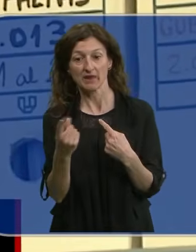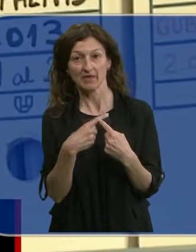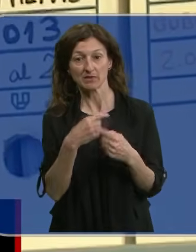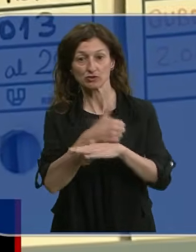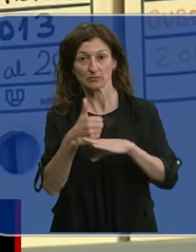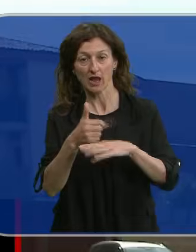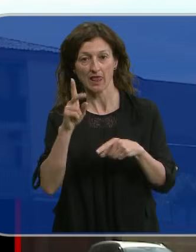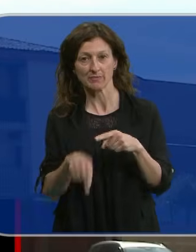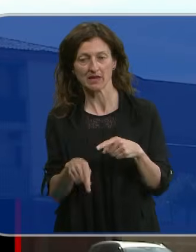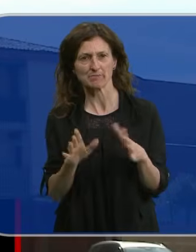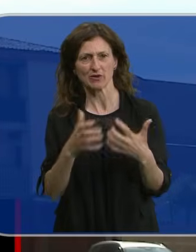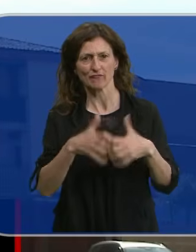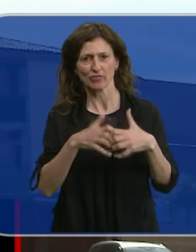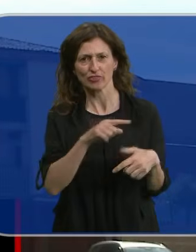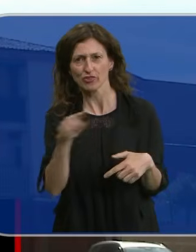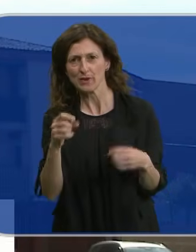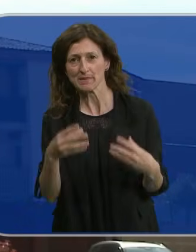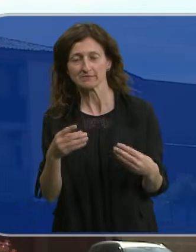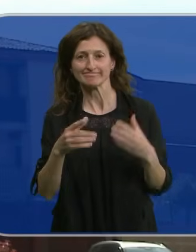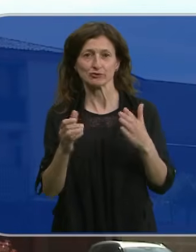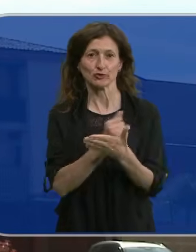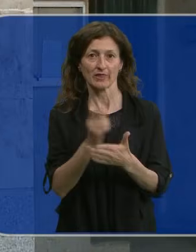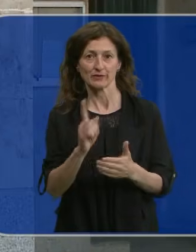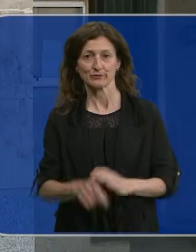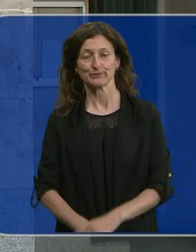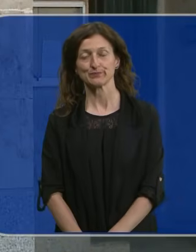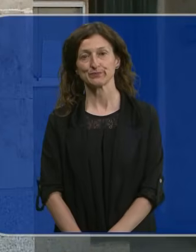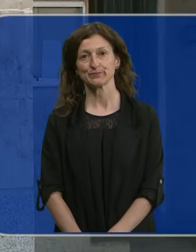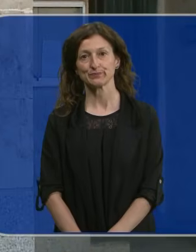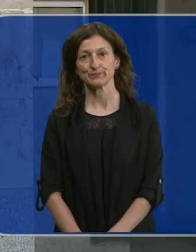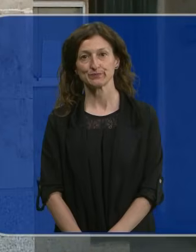los tribunales, pero no todas funcionan como deberían.